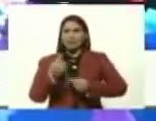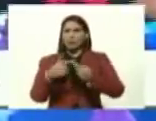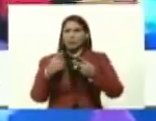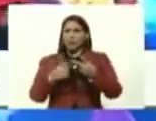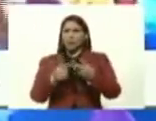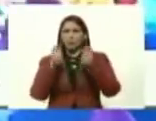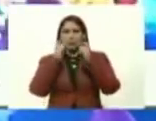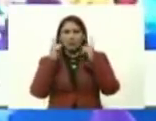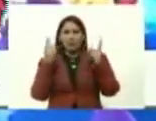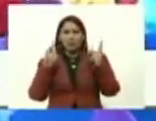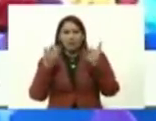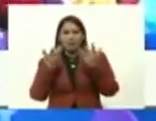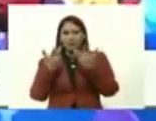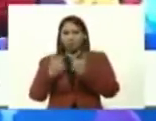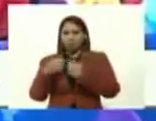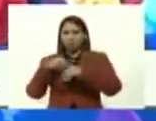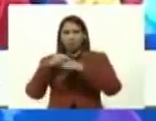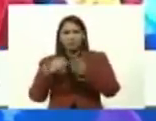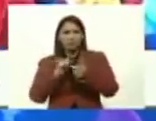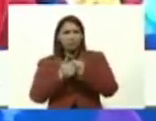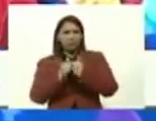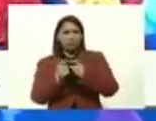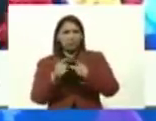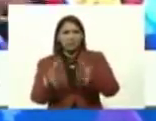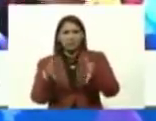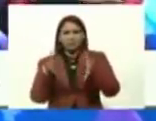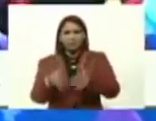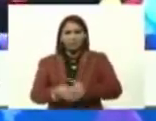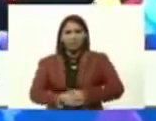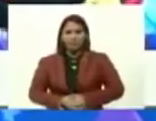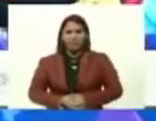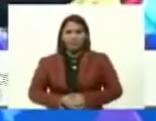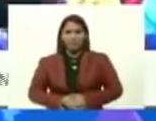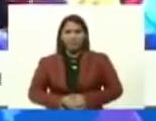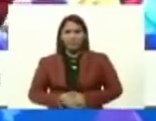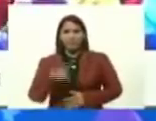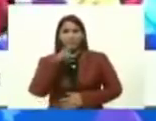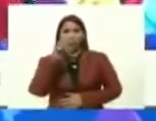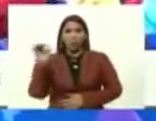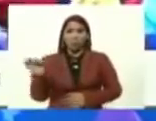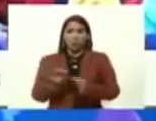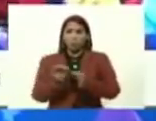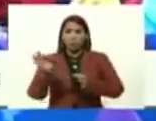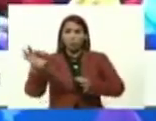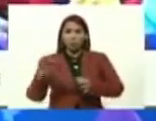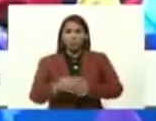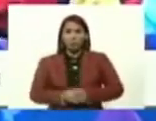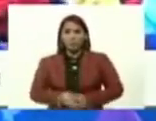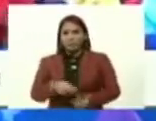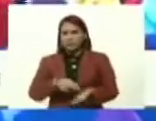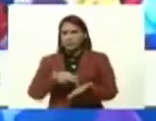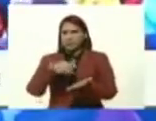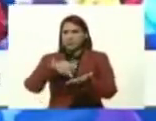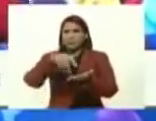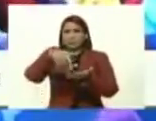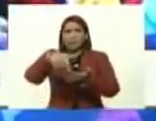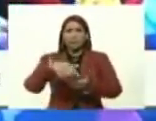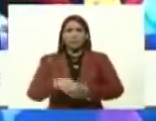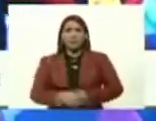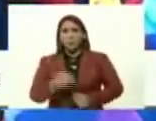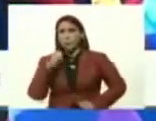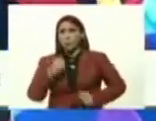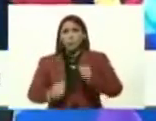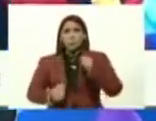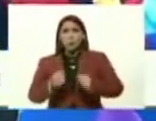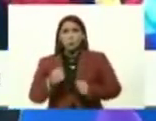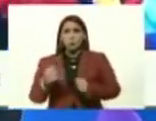contaba Mervin, para la clasificación en los 200 metros planos, corrieron cada quien